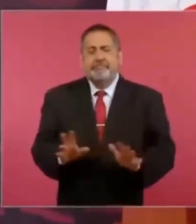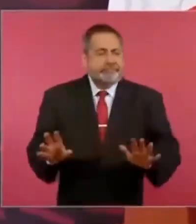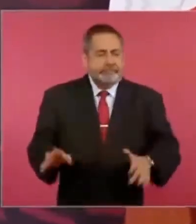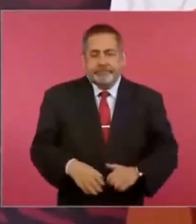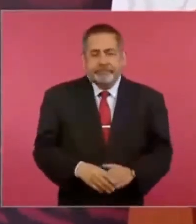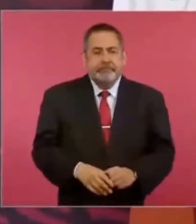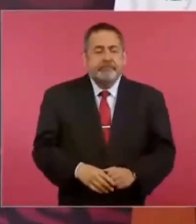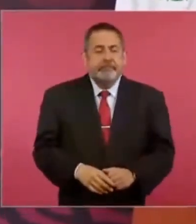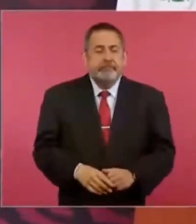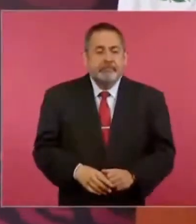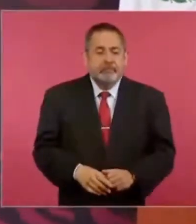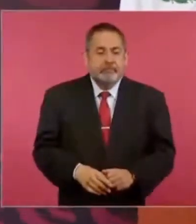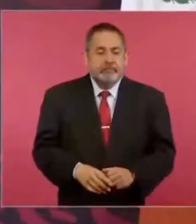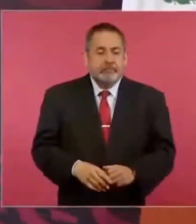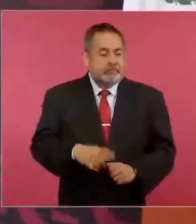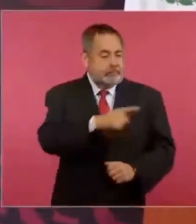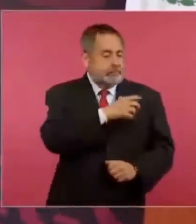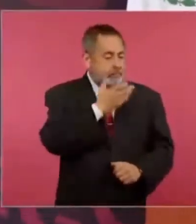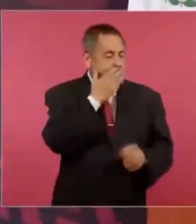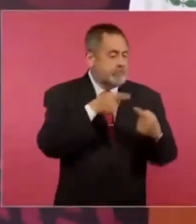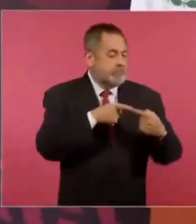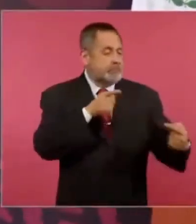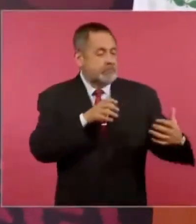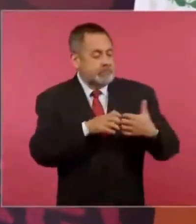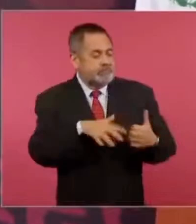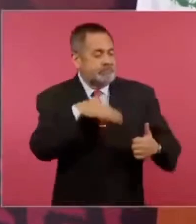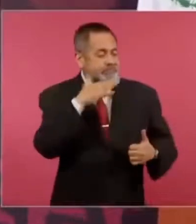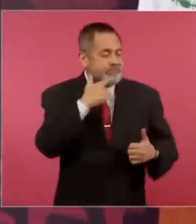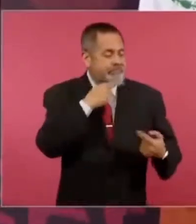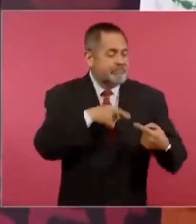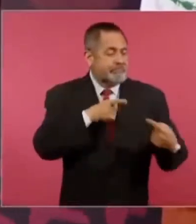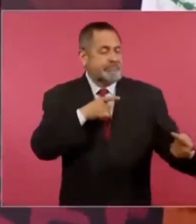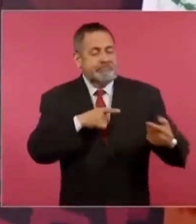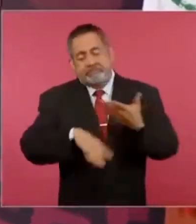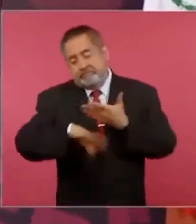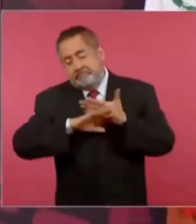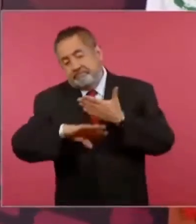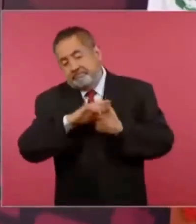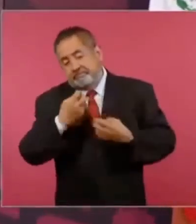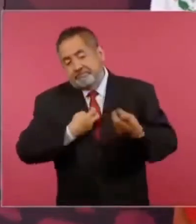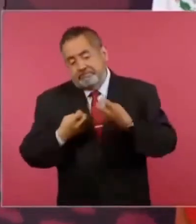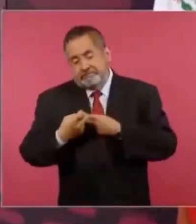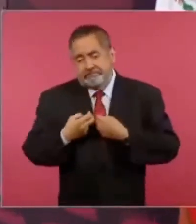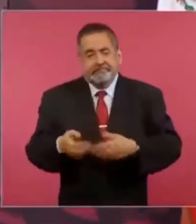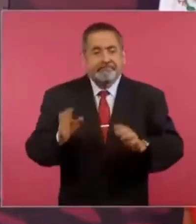Y los conservadores, opositores, corruptos,